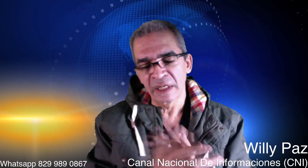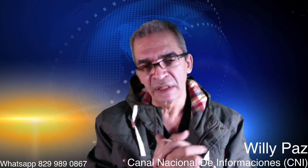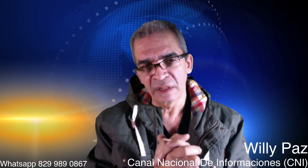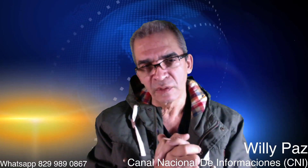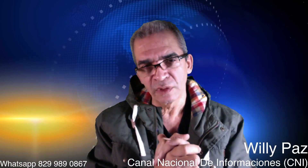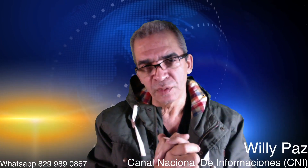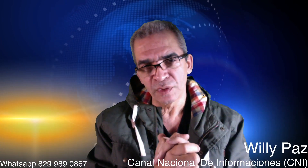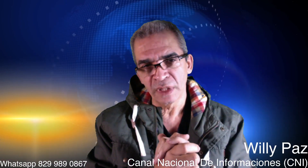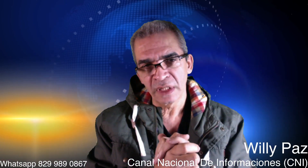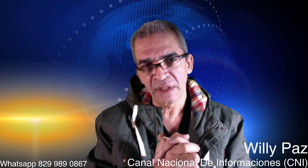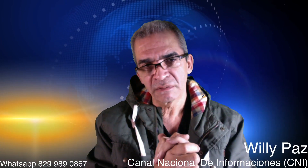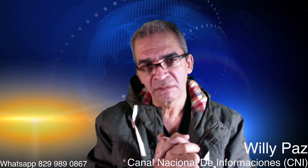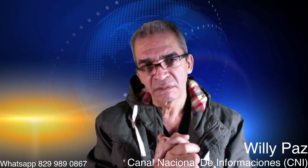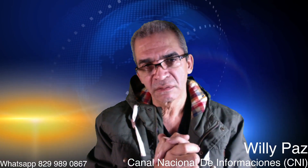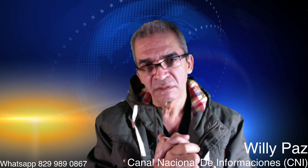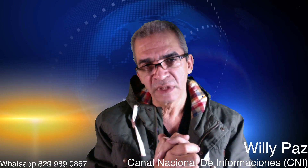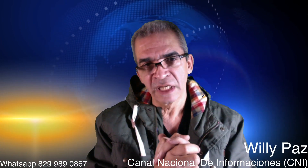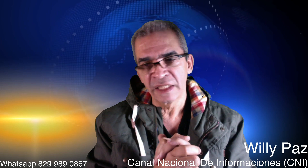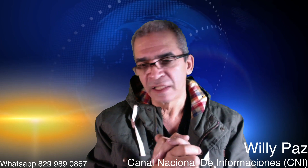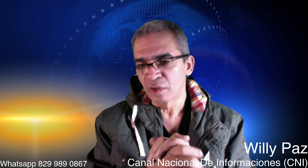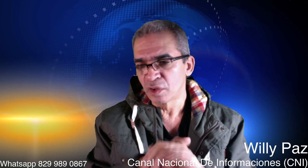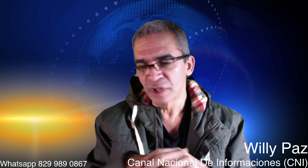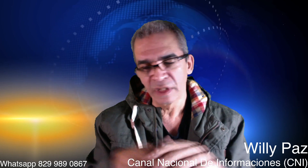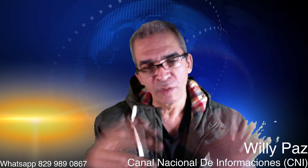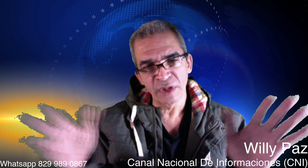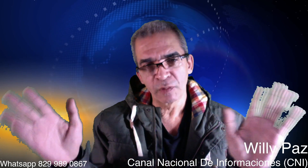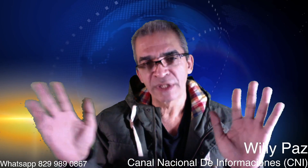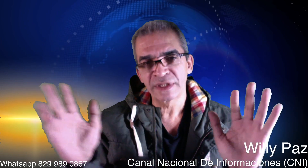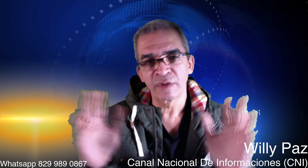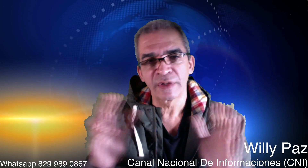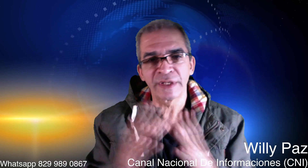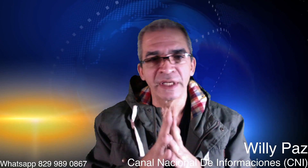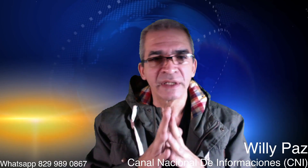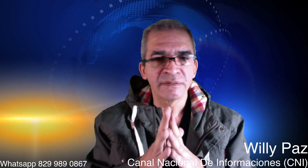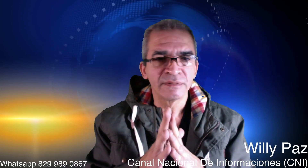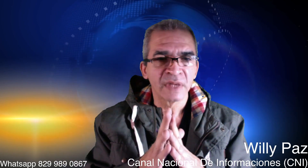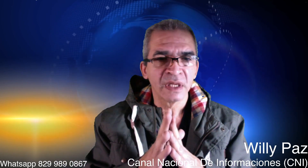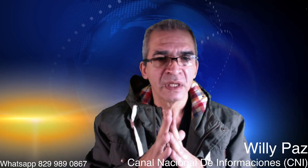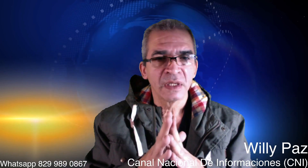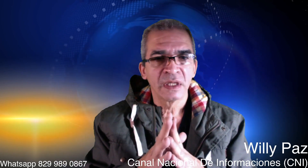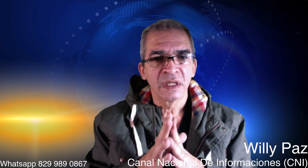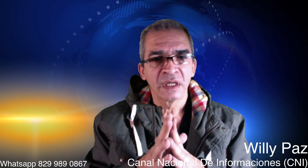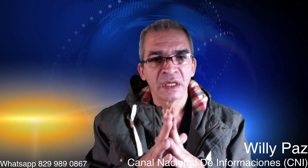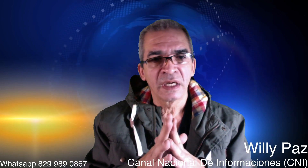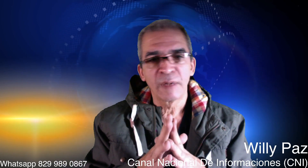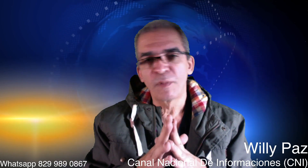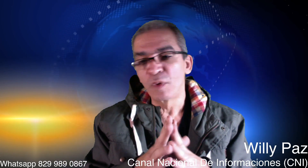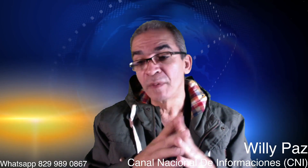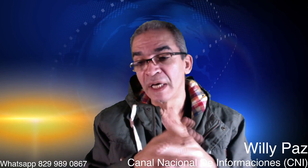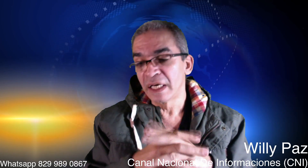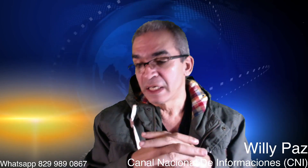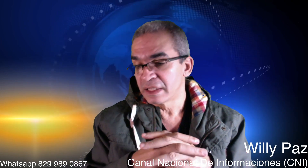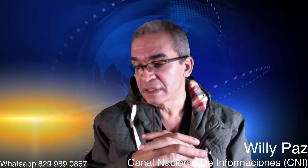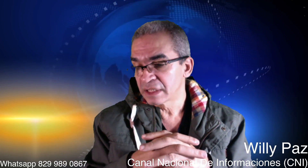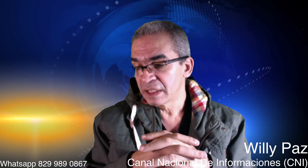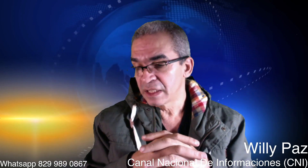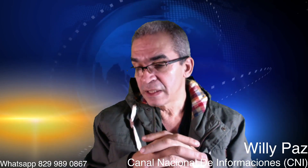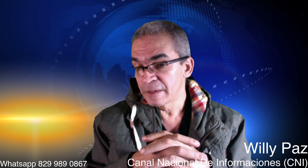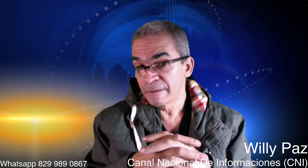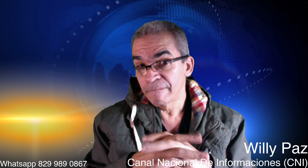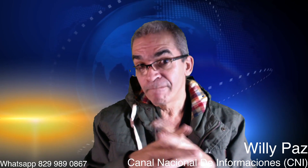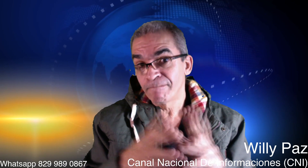las garantías constitucionales. Y ahí entonces el gobierno puede hacer lo que quiere. Por más